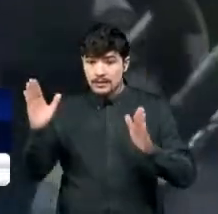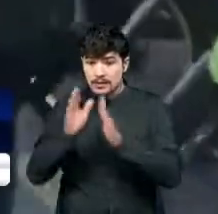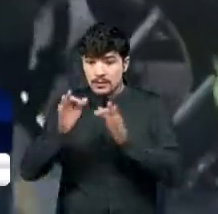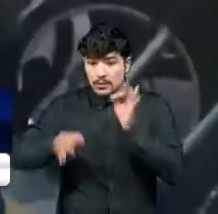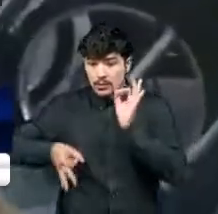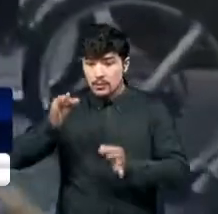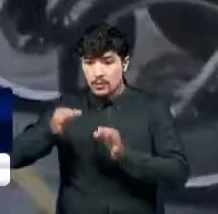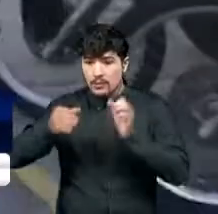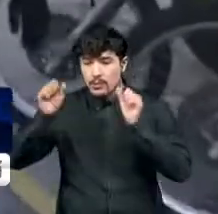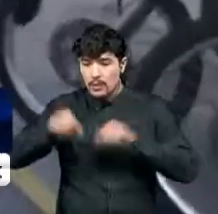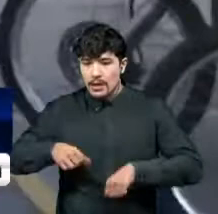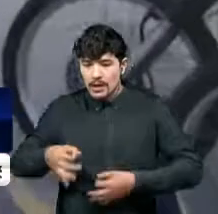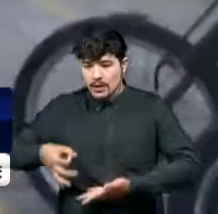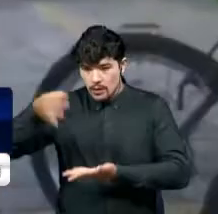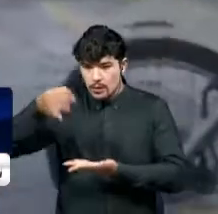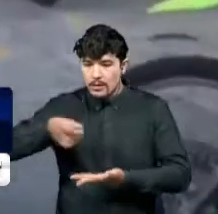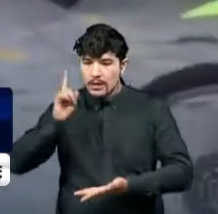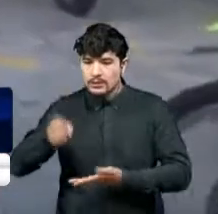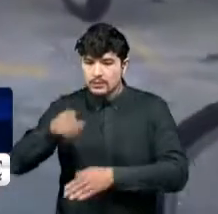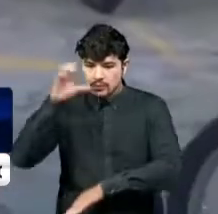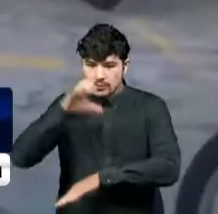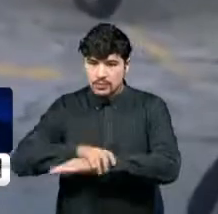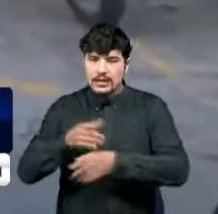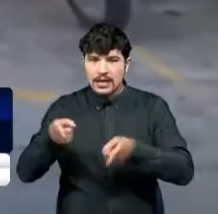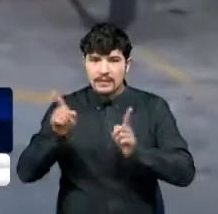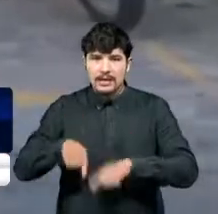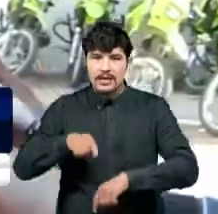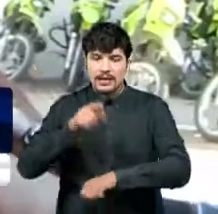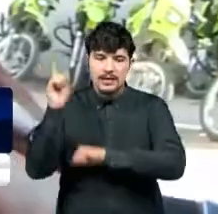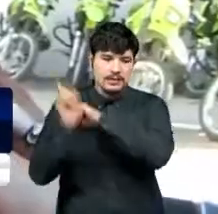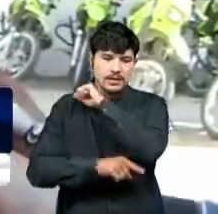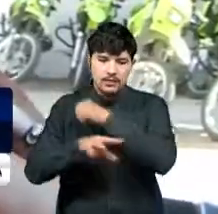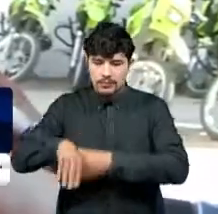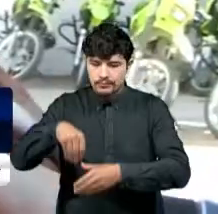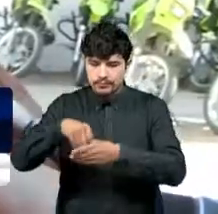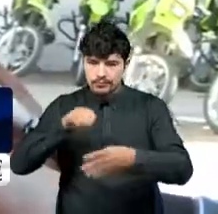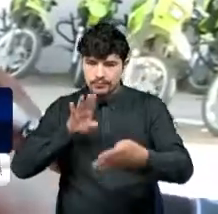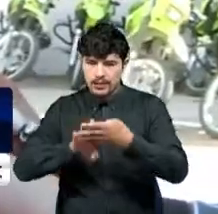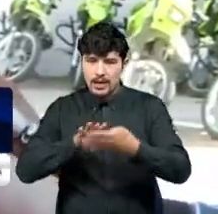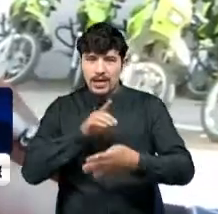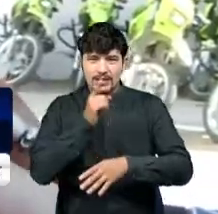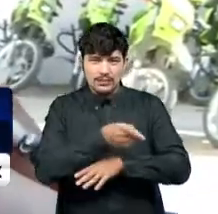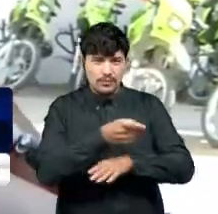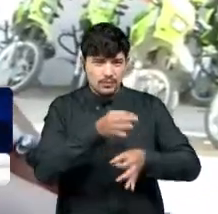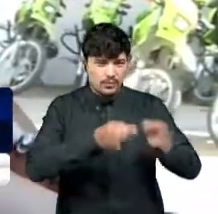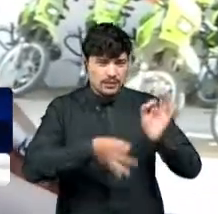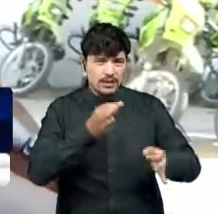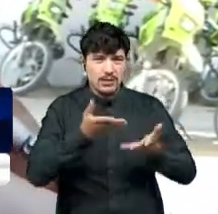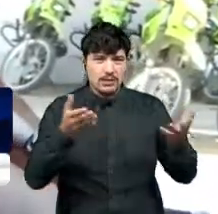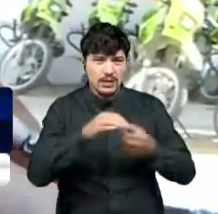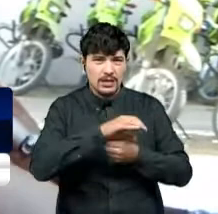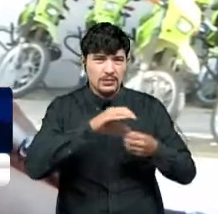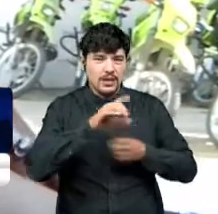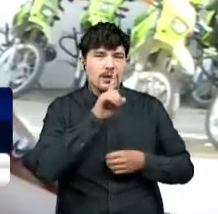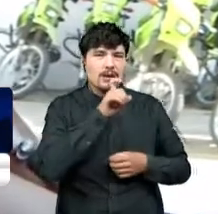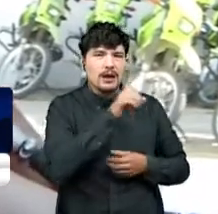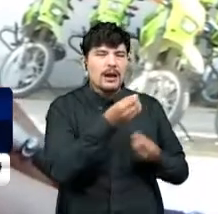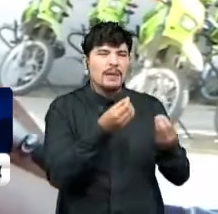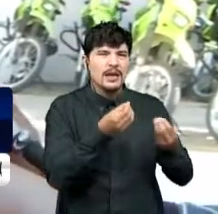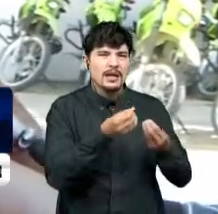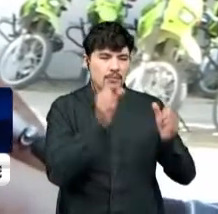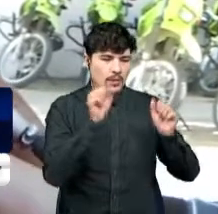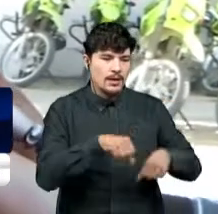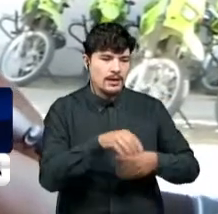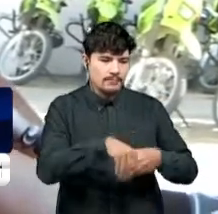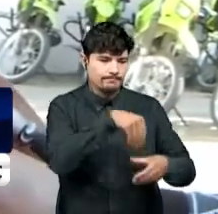para dar cumplimiento a la orden de captura y a su sentencia condenatoria estaba siendo requerido con autoridad judicial en bucaramanga para cumplir condena